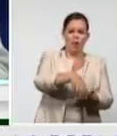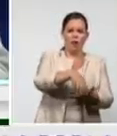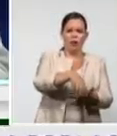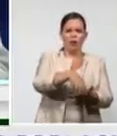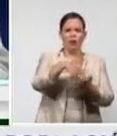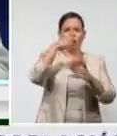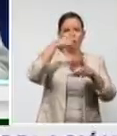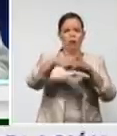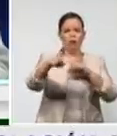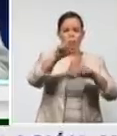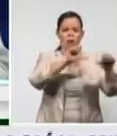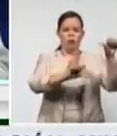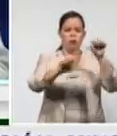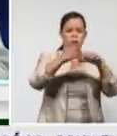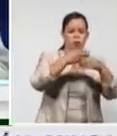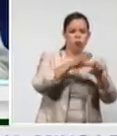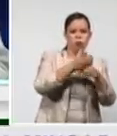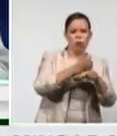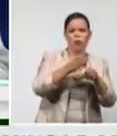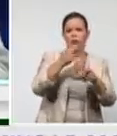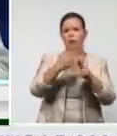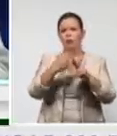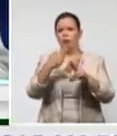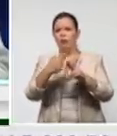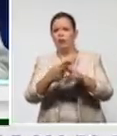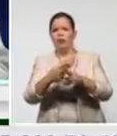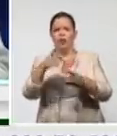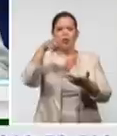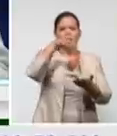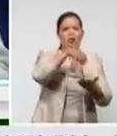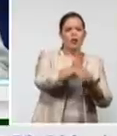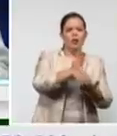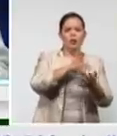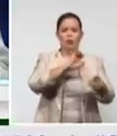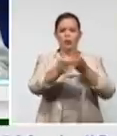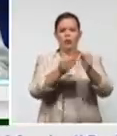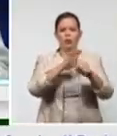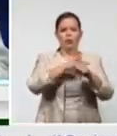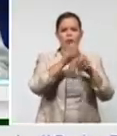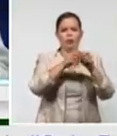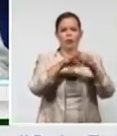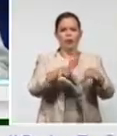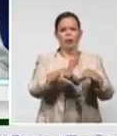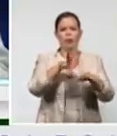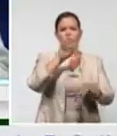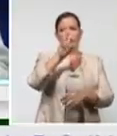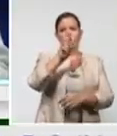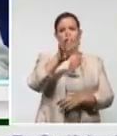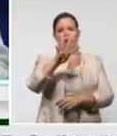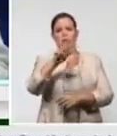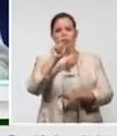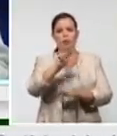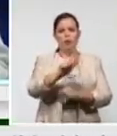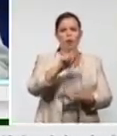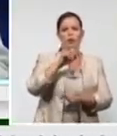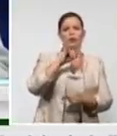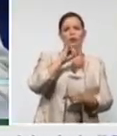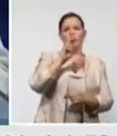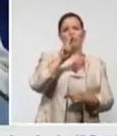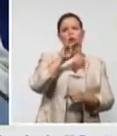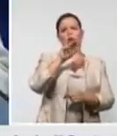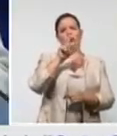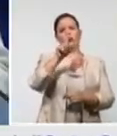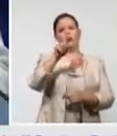este laboratorio, y en los laboratorios de la Defensa Civil de nuestro país, 217